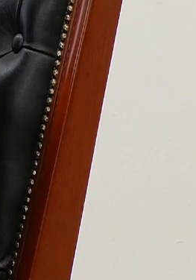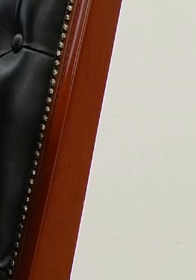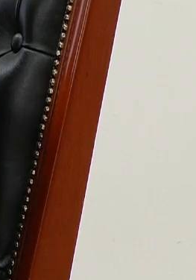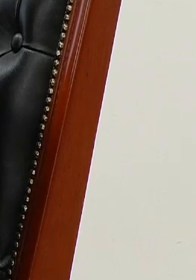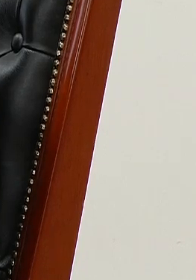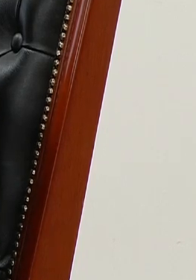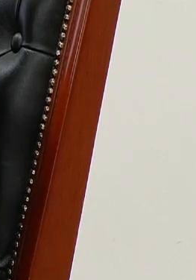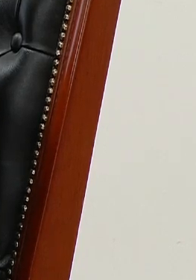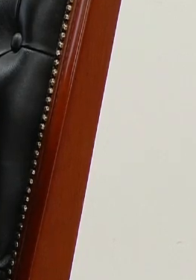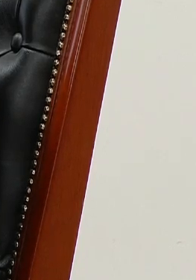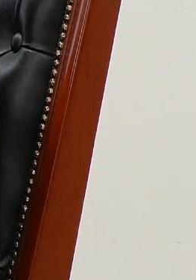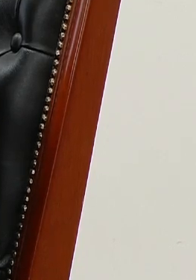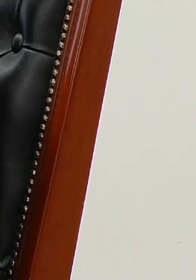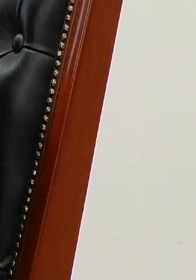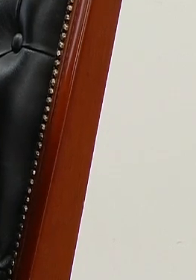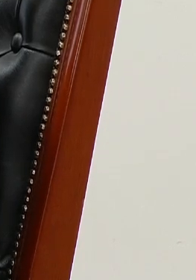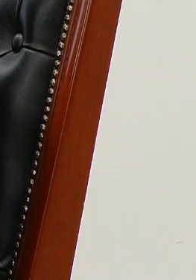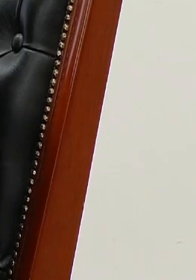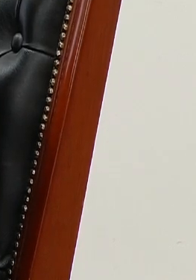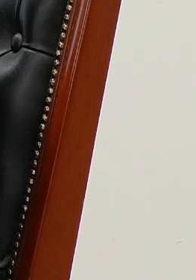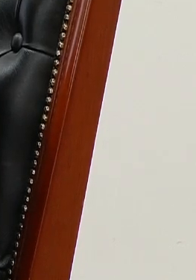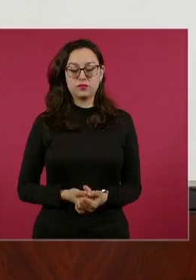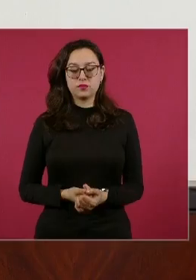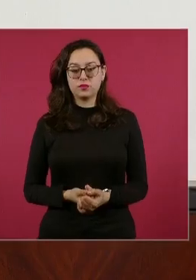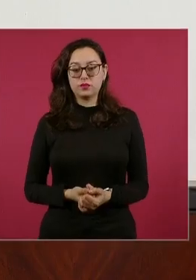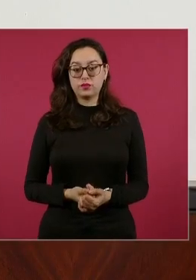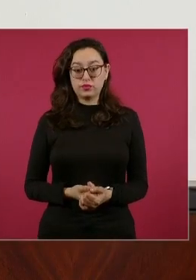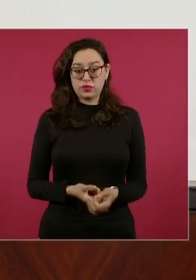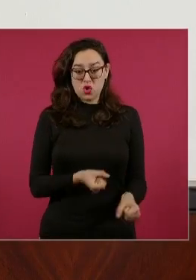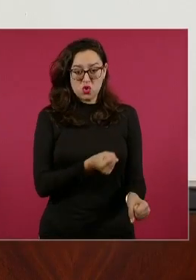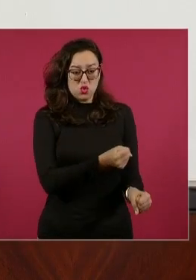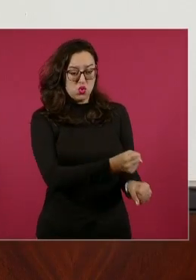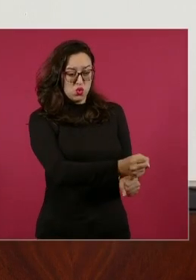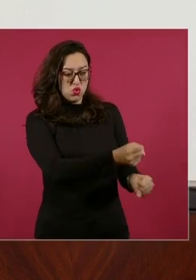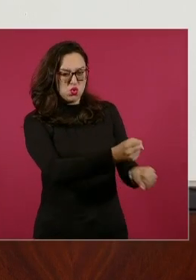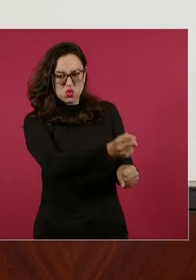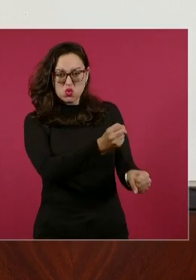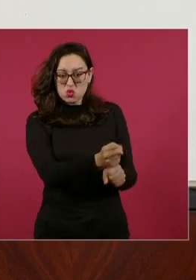brindar protección a torturadores.